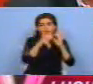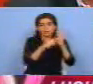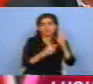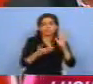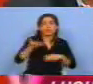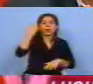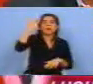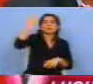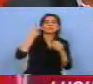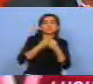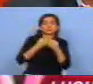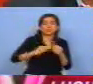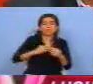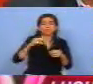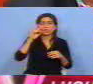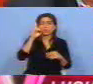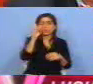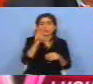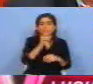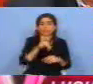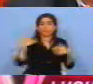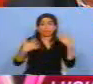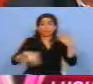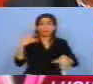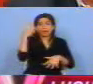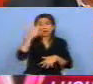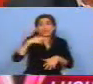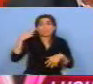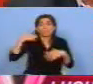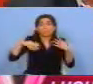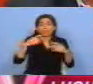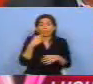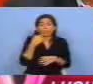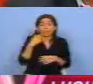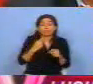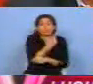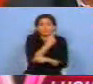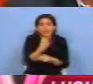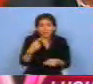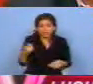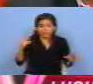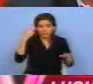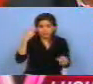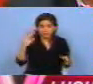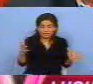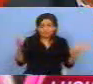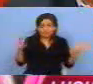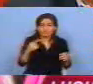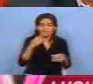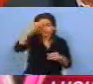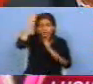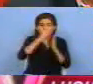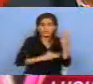muchísimos años que vos no ves Ay la madre Camilo No yo simplemente estoy